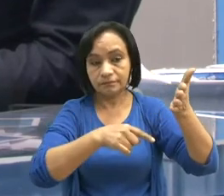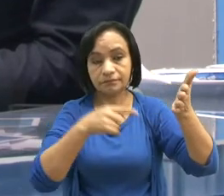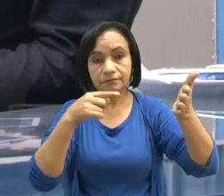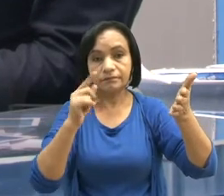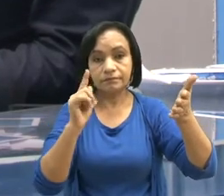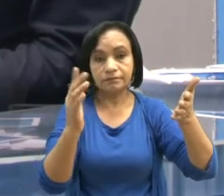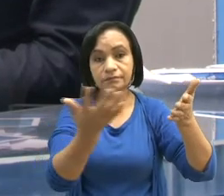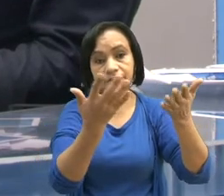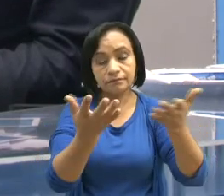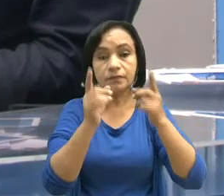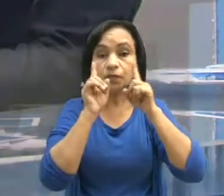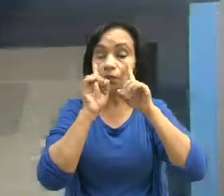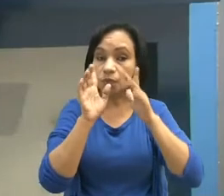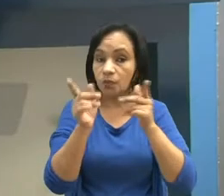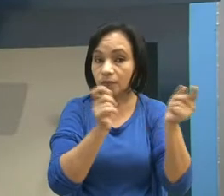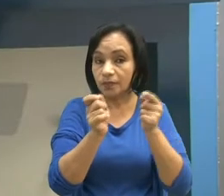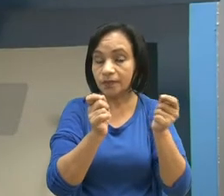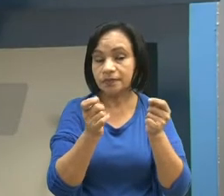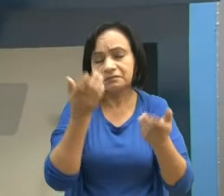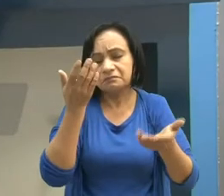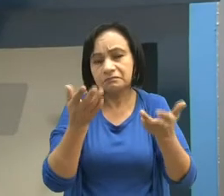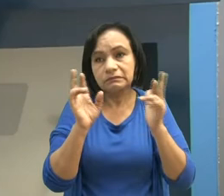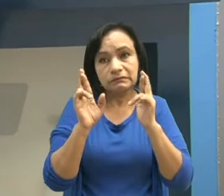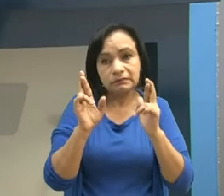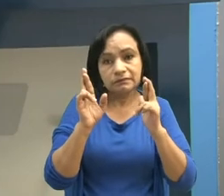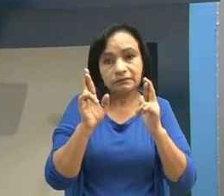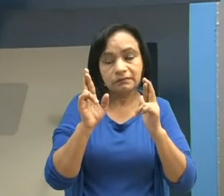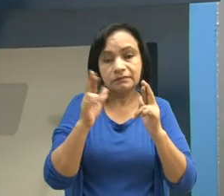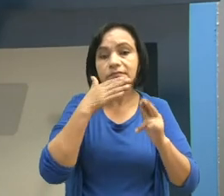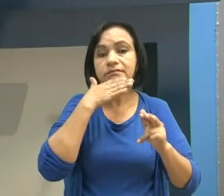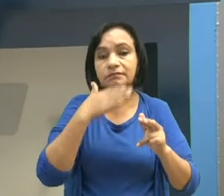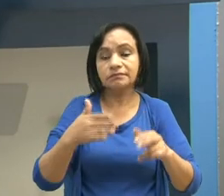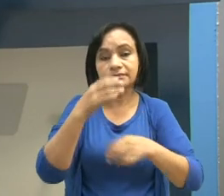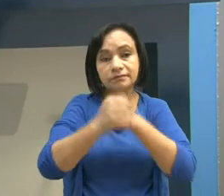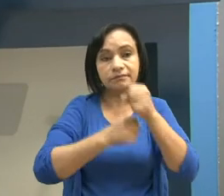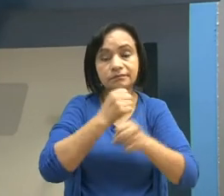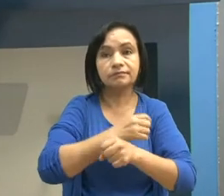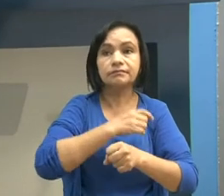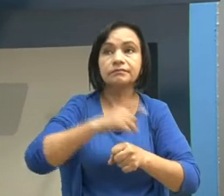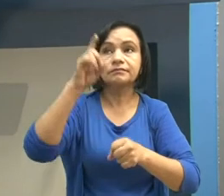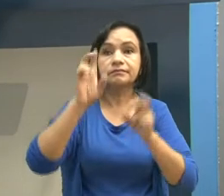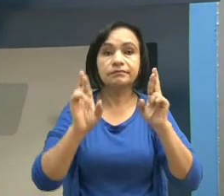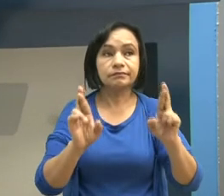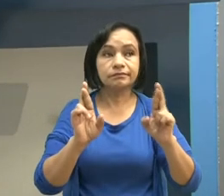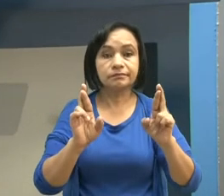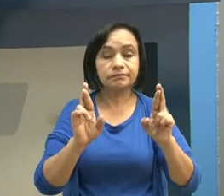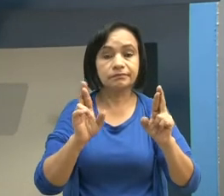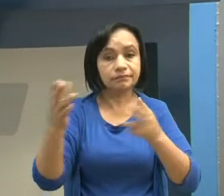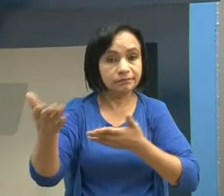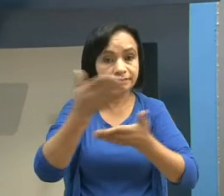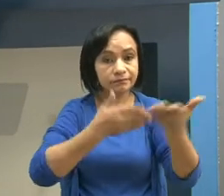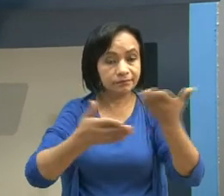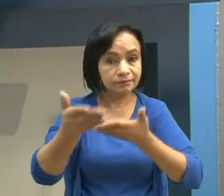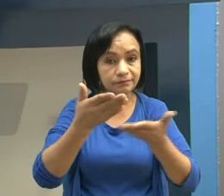nosotros preferimos ser conservadores, pero todo va a indicar que este año, a finales del año, y vas a ver, Dios mediante, podamos estar tal vez compartiendo